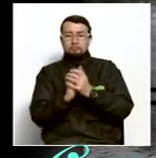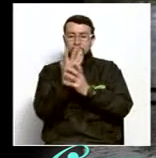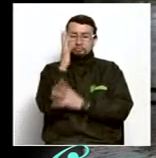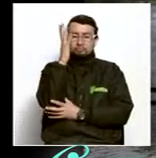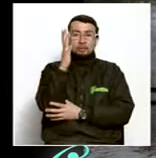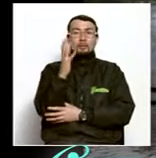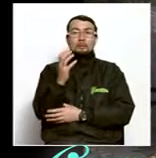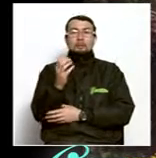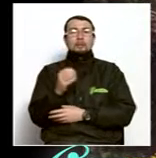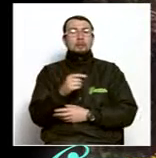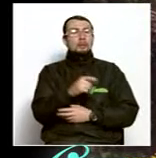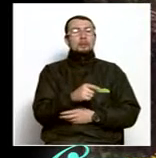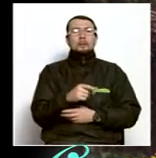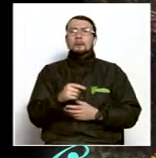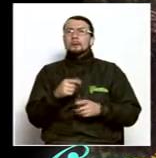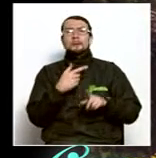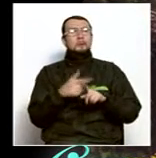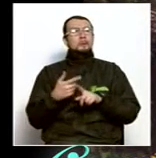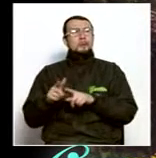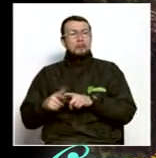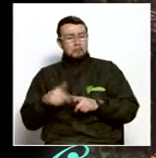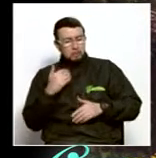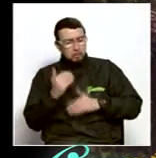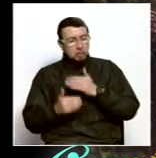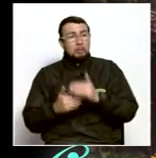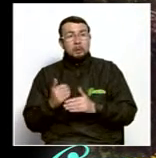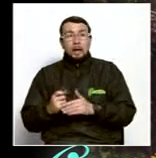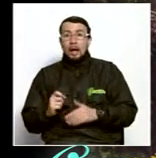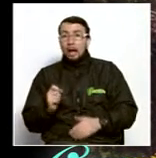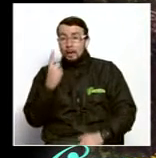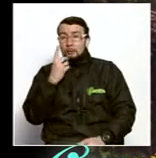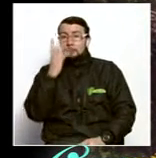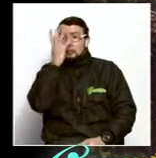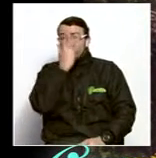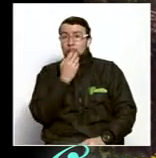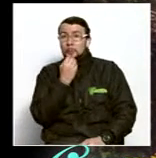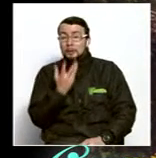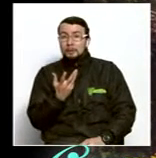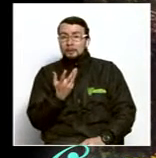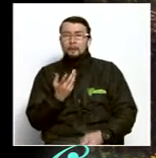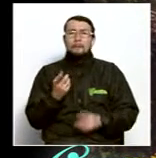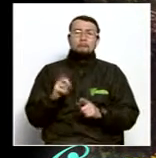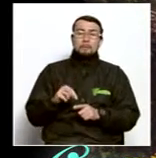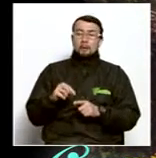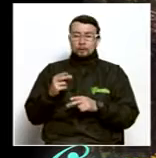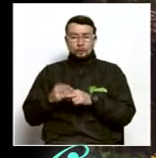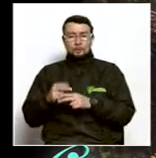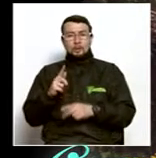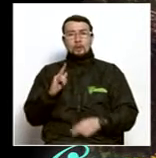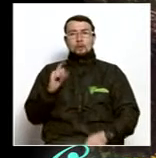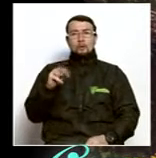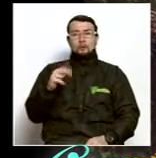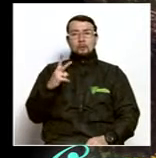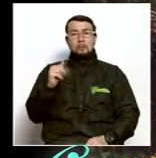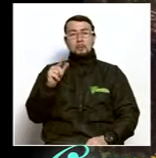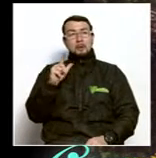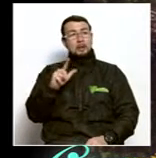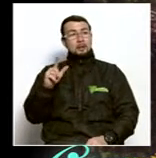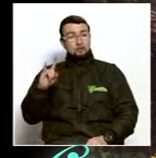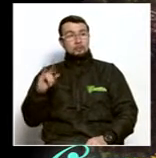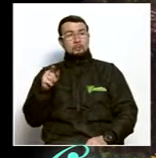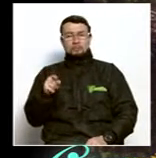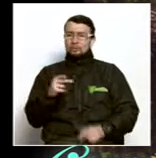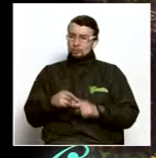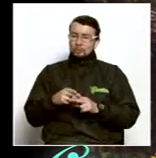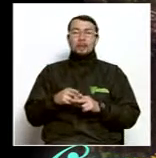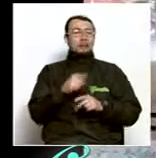el bore, y empezó a hacer una cosa maravillosa. Y además le puso Fumbayú porque tiene que ver con los